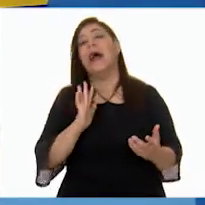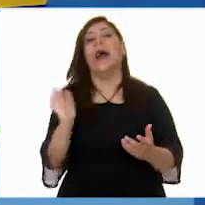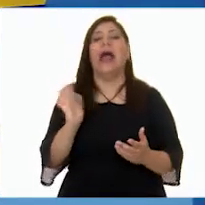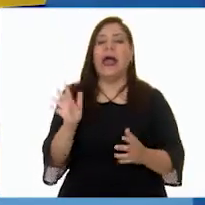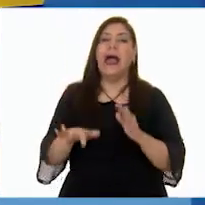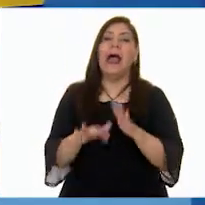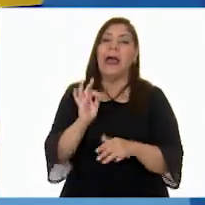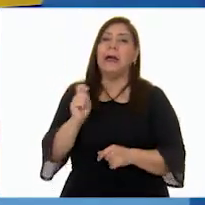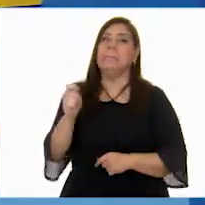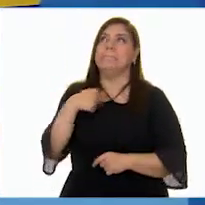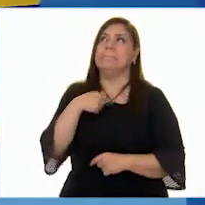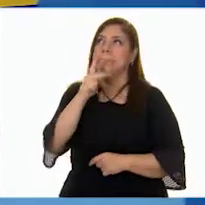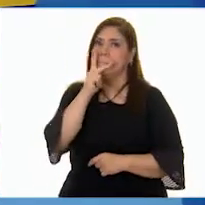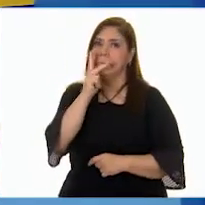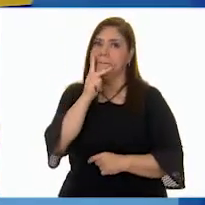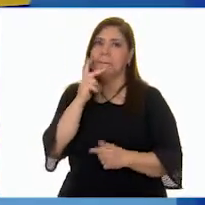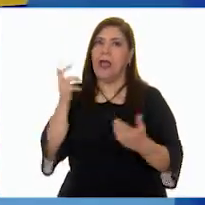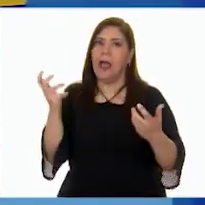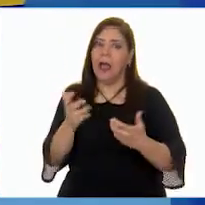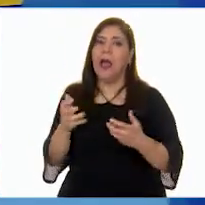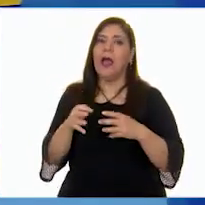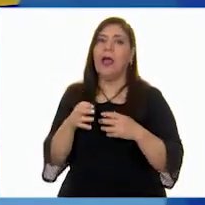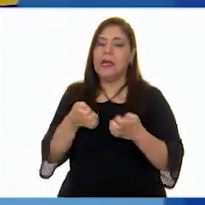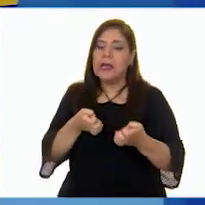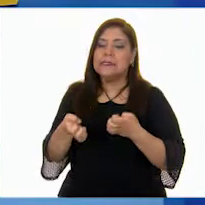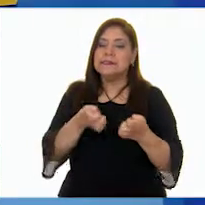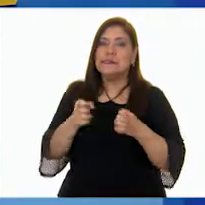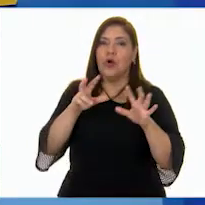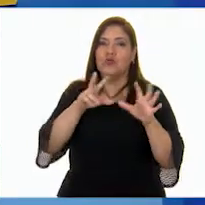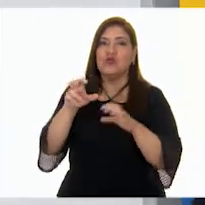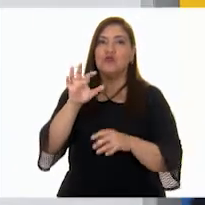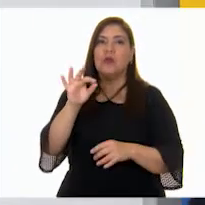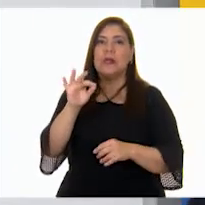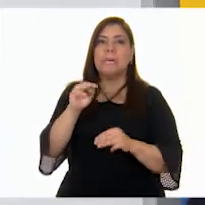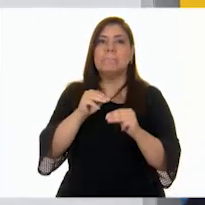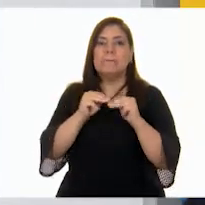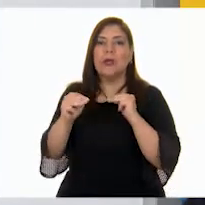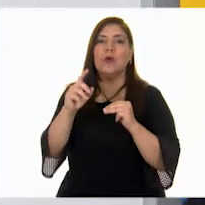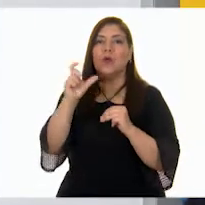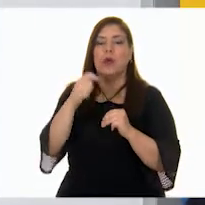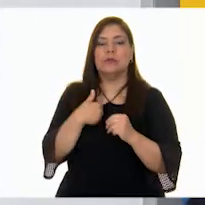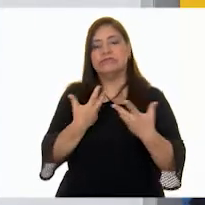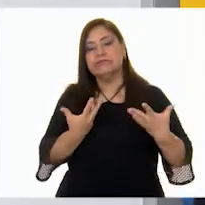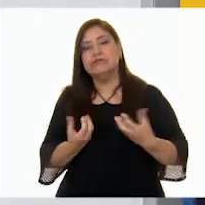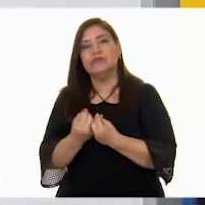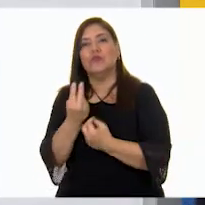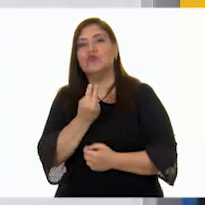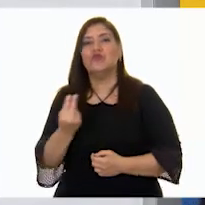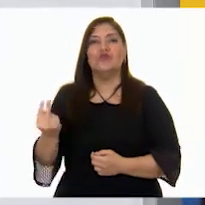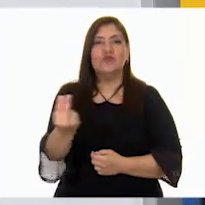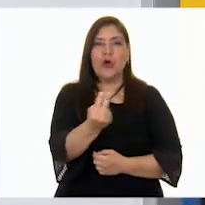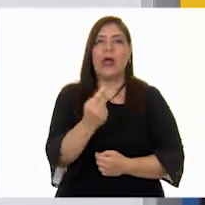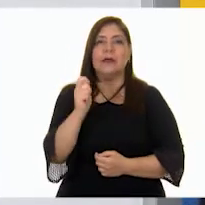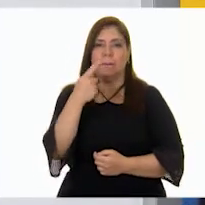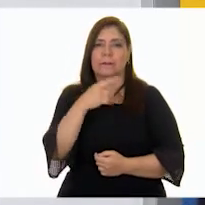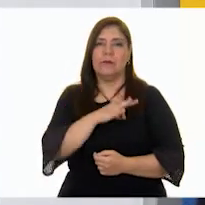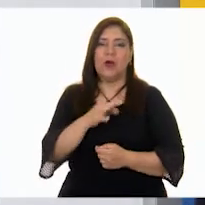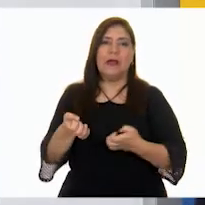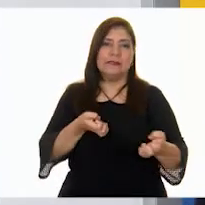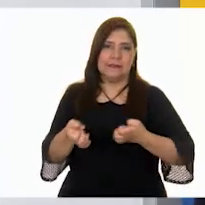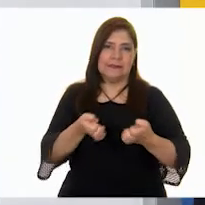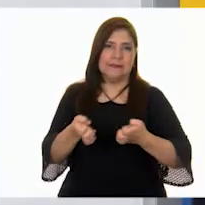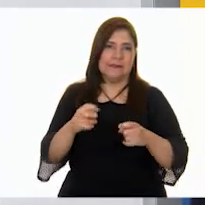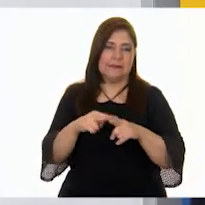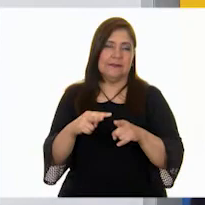papá recorre 840 metros cada vez que vamos al parque a hacer ejercicio. Así es.